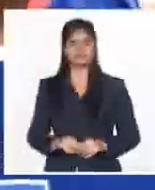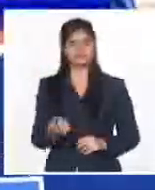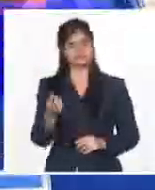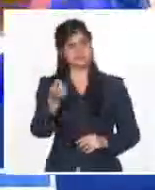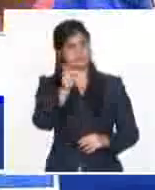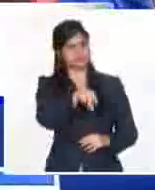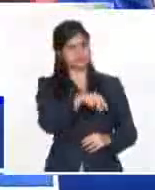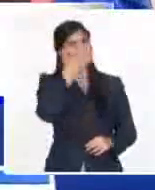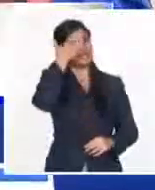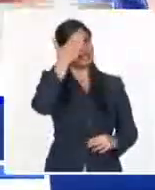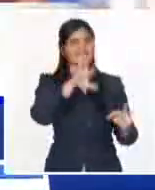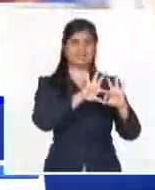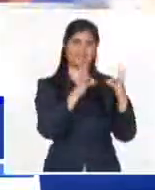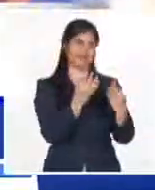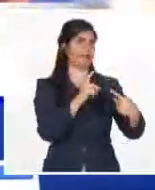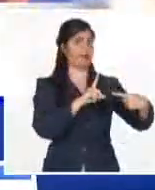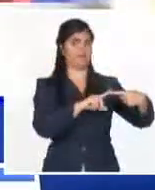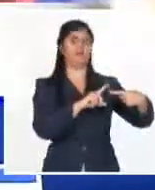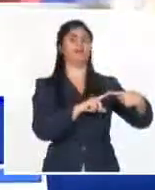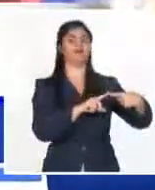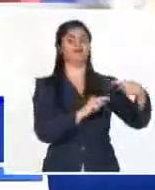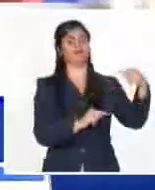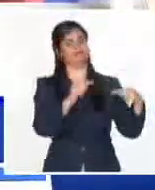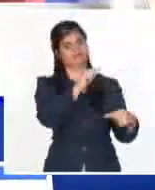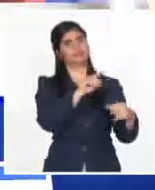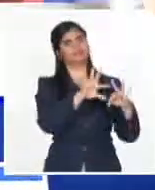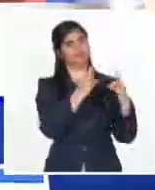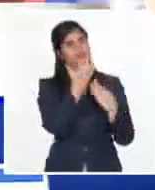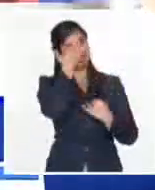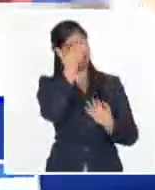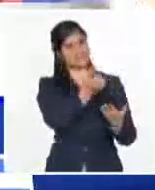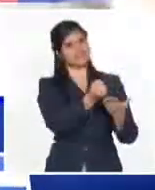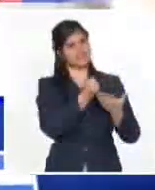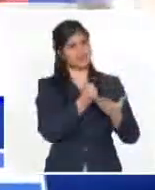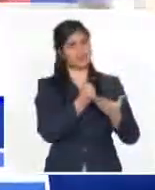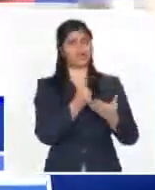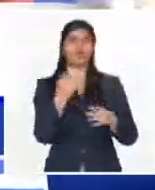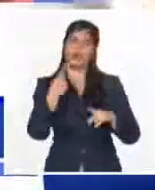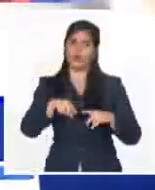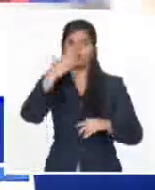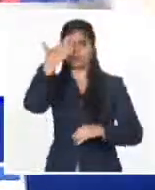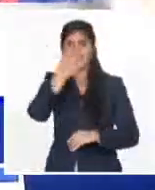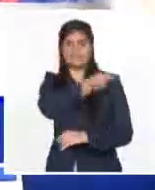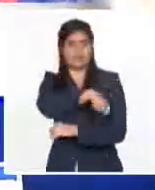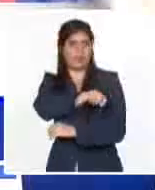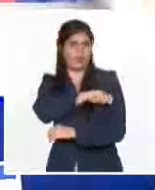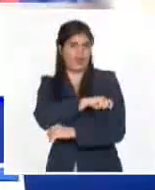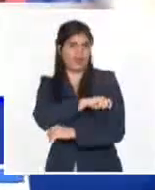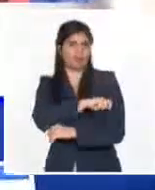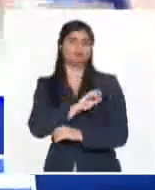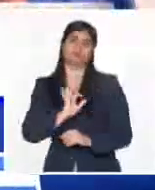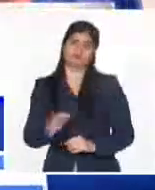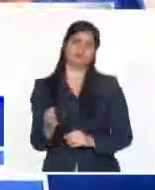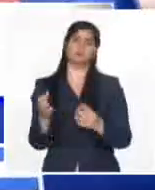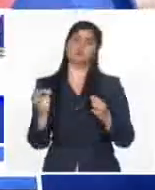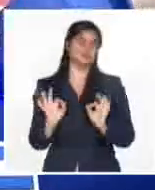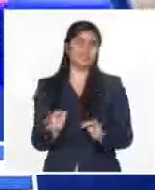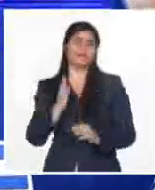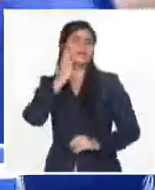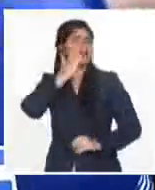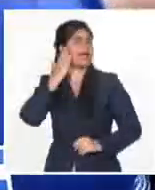mi familia y a todo el pueblo cubano por estar siguiéndonos, ¿no? Y sí, la verdad fue una dupla que ya conozco, a León, jugó con nosotros en Cali,